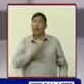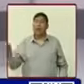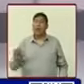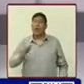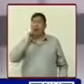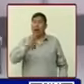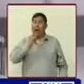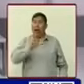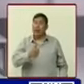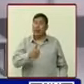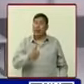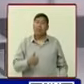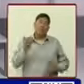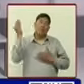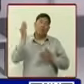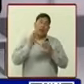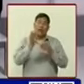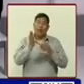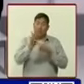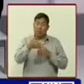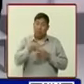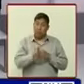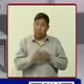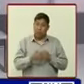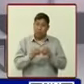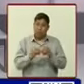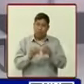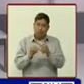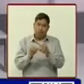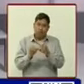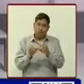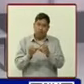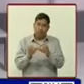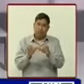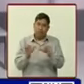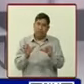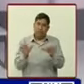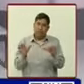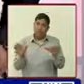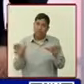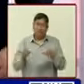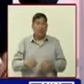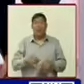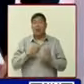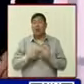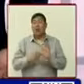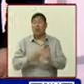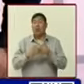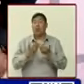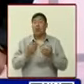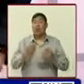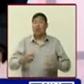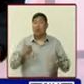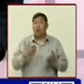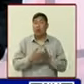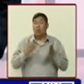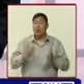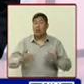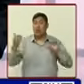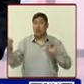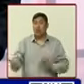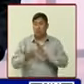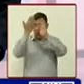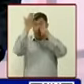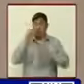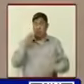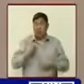que día que pasa, día que estas grietas se van haciendo cada vez más profundas en Bajo San Isidro. Y vamos a conocer a continuación cómo los vecinos hacen frente a este